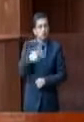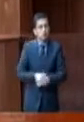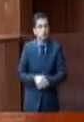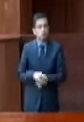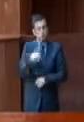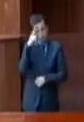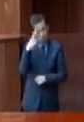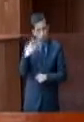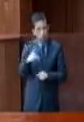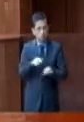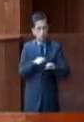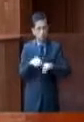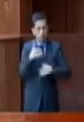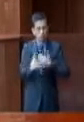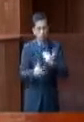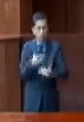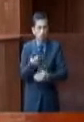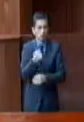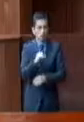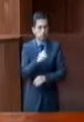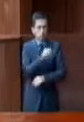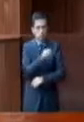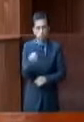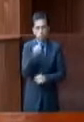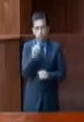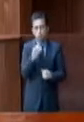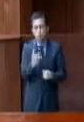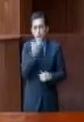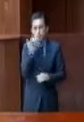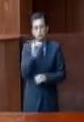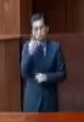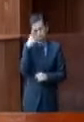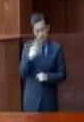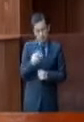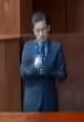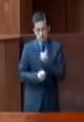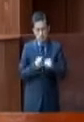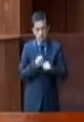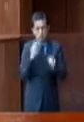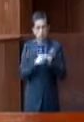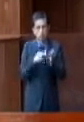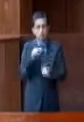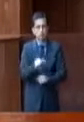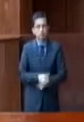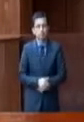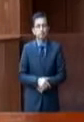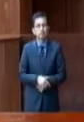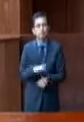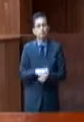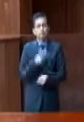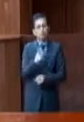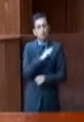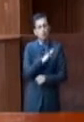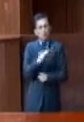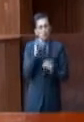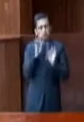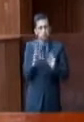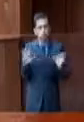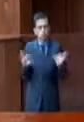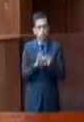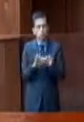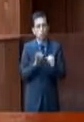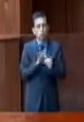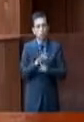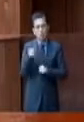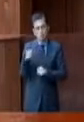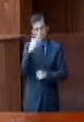actividades ordinarias permanentes correspondientes al ejercicio 2016 por lo que resulta proporcional a la falta cometida y a la